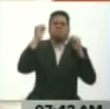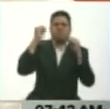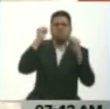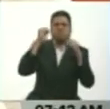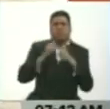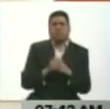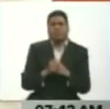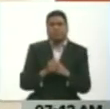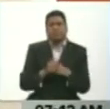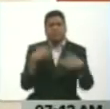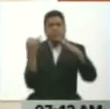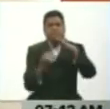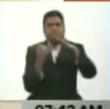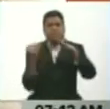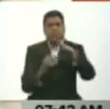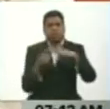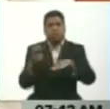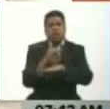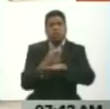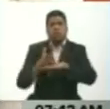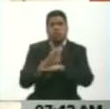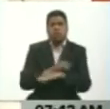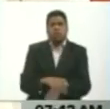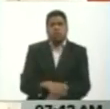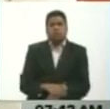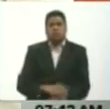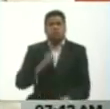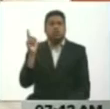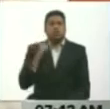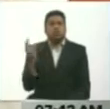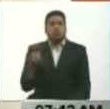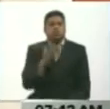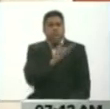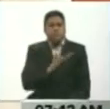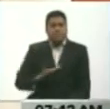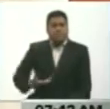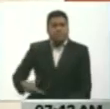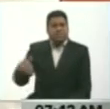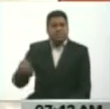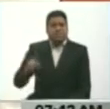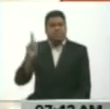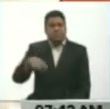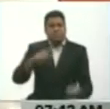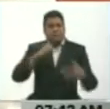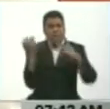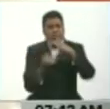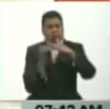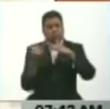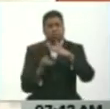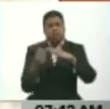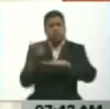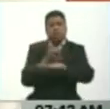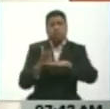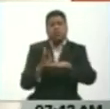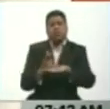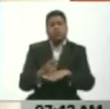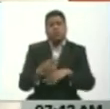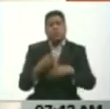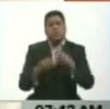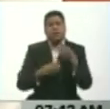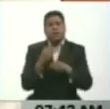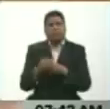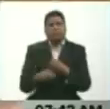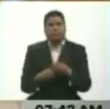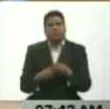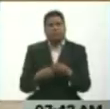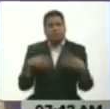saboteen a las instituciones del Estado, pues no solamente a la presidencia, a las instituciones del Estado, para generar una situación de caos. ¿Han trabajado,